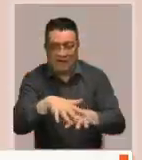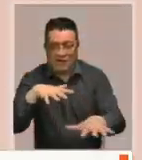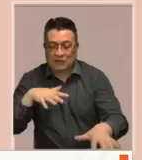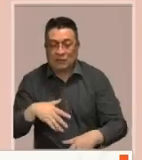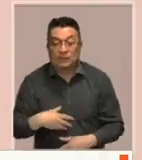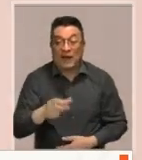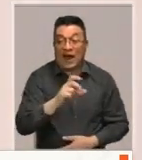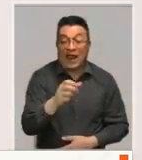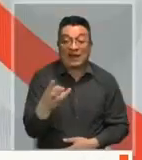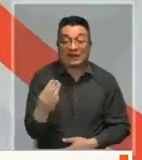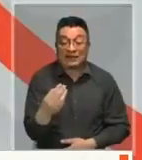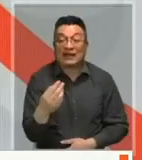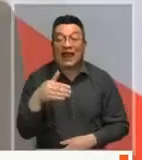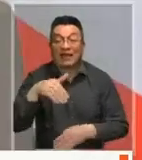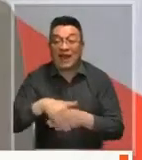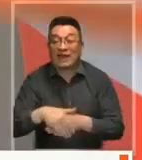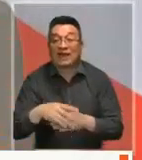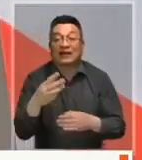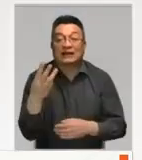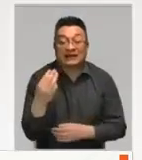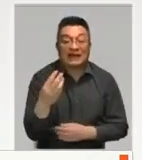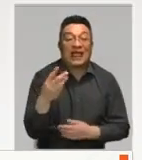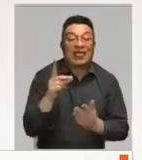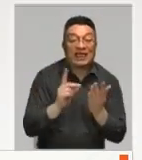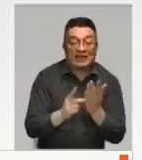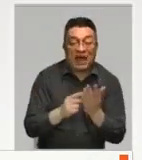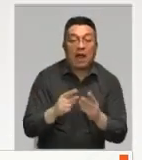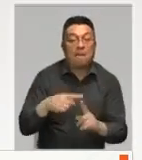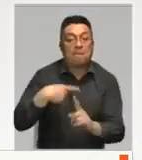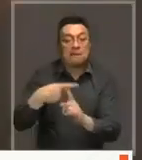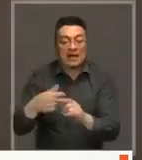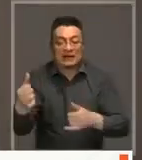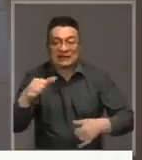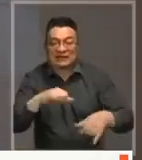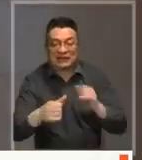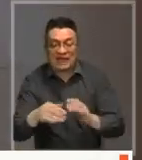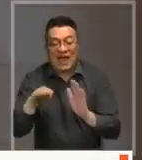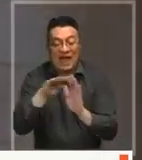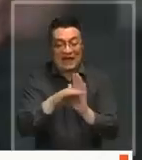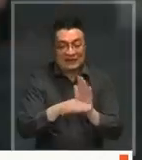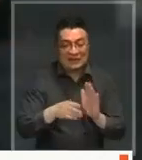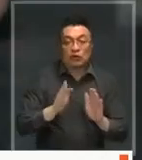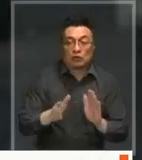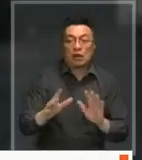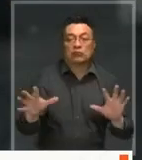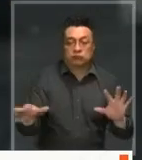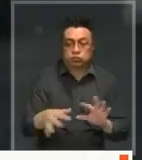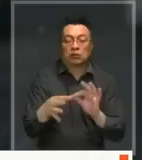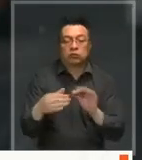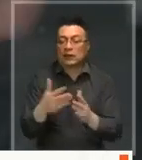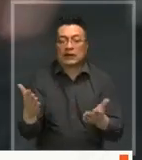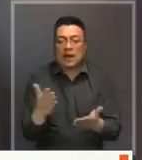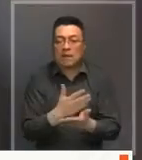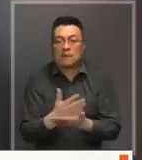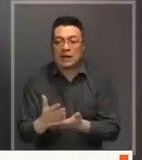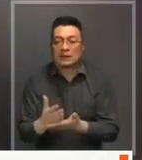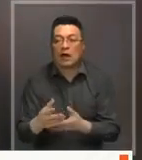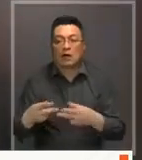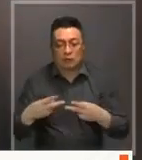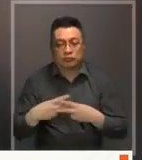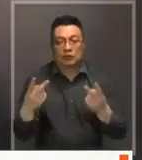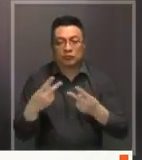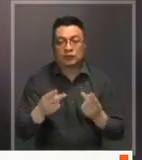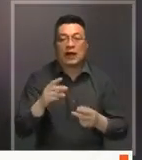Tele13 Tarde, T13 Digital, el programa Más Ciencia, Agenda Sustentable, irán de la mano con lo que esté pasando, emitiéndose por el